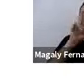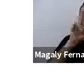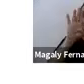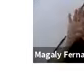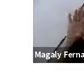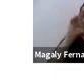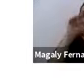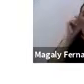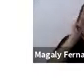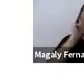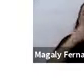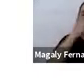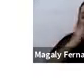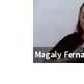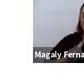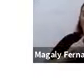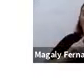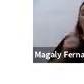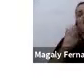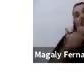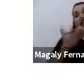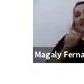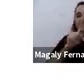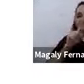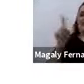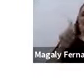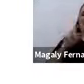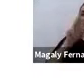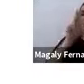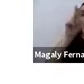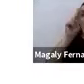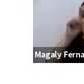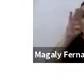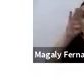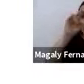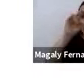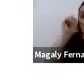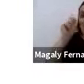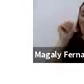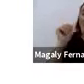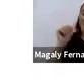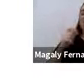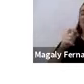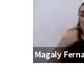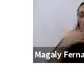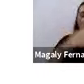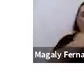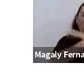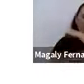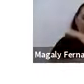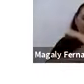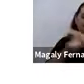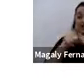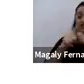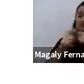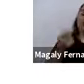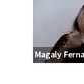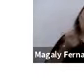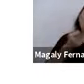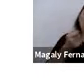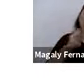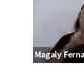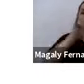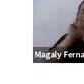de la pobreza, que es algo que también, al igual que las desigualdades, ha dominado la retórica y